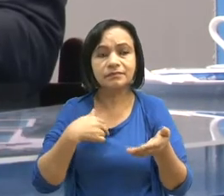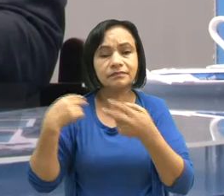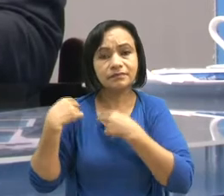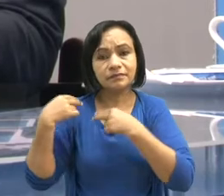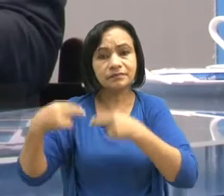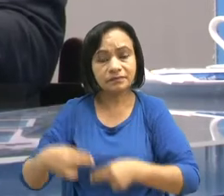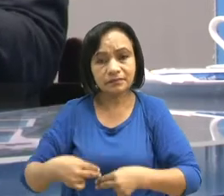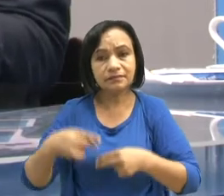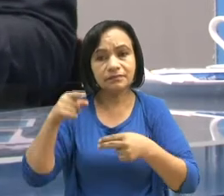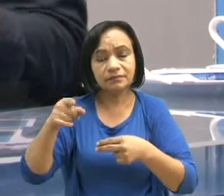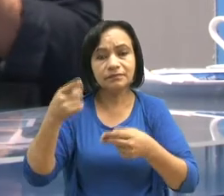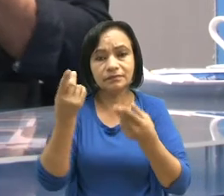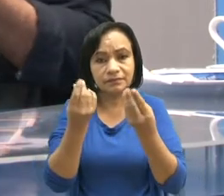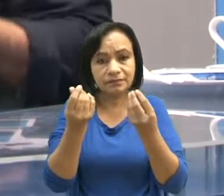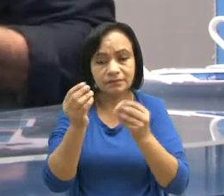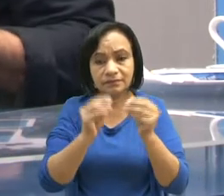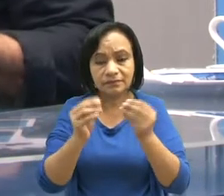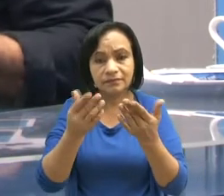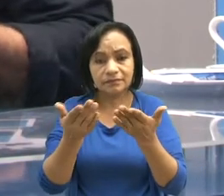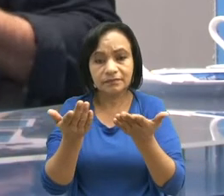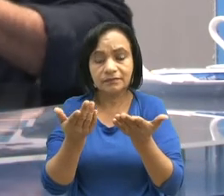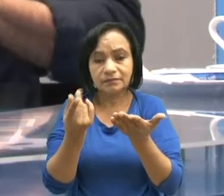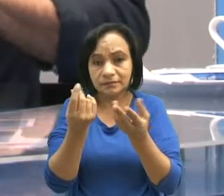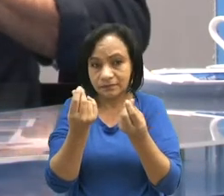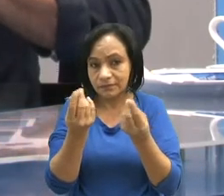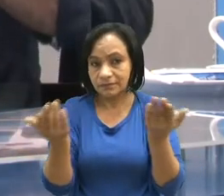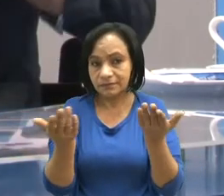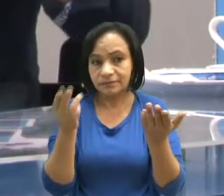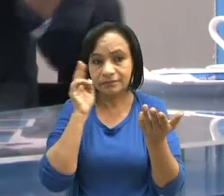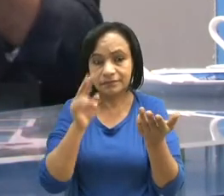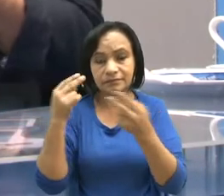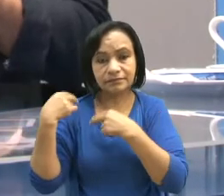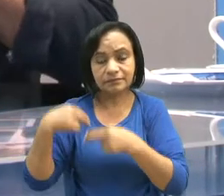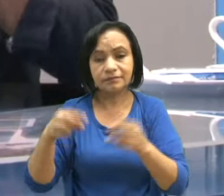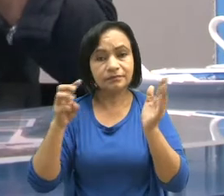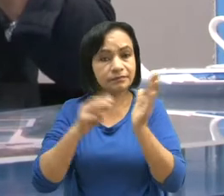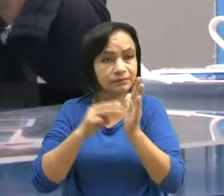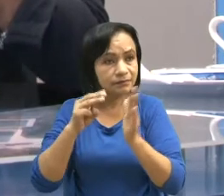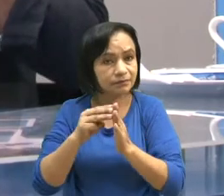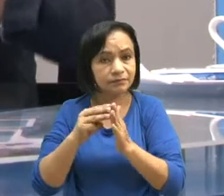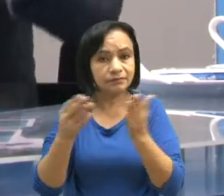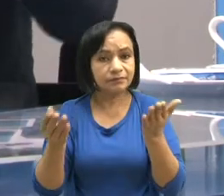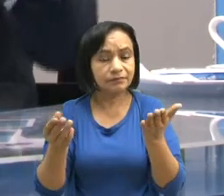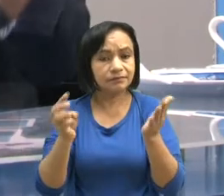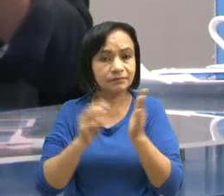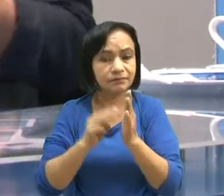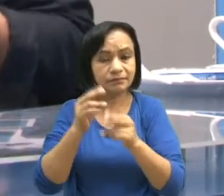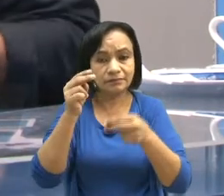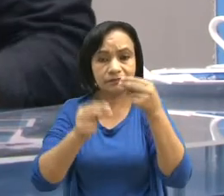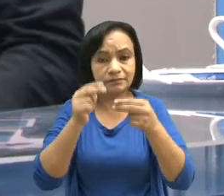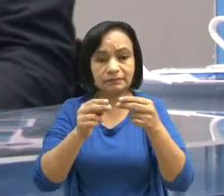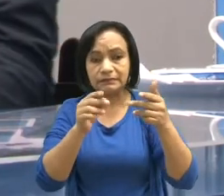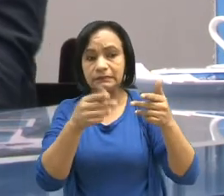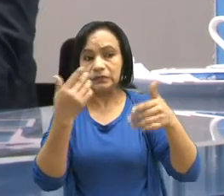¿no?, de este dinero, ¿no? La parte humana es cuando vemos nosotros que todos esos millones, esos números grandes que se